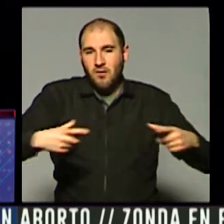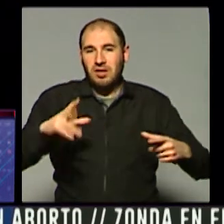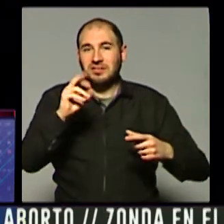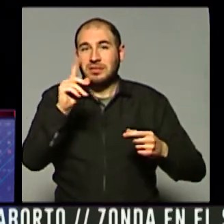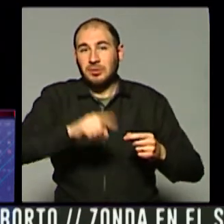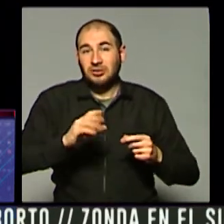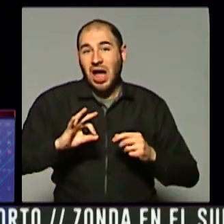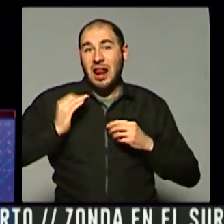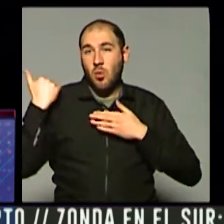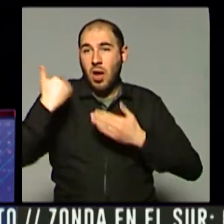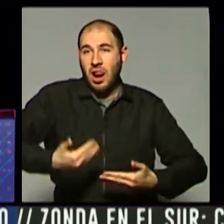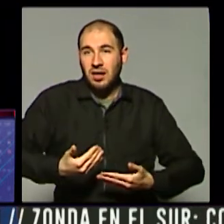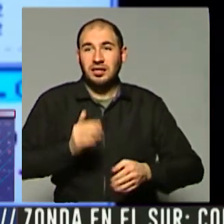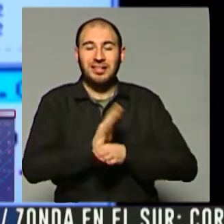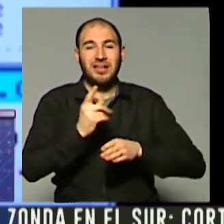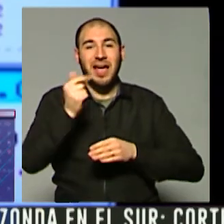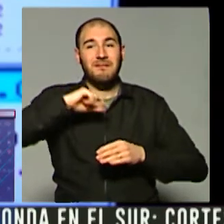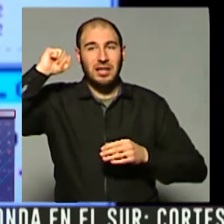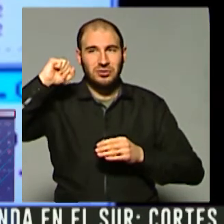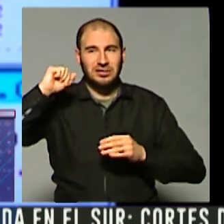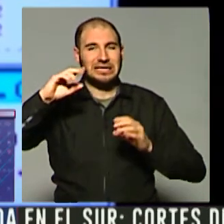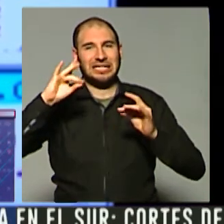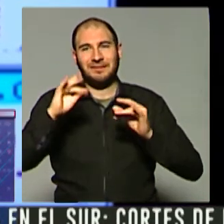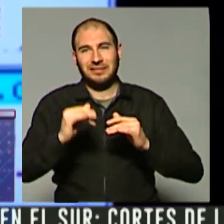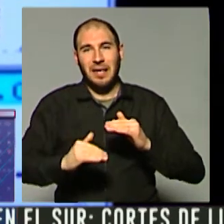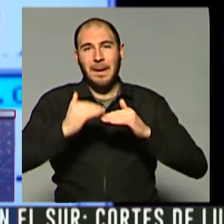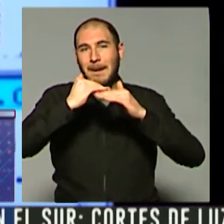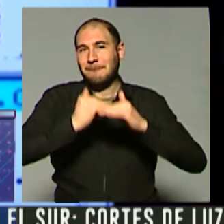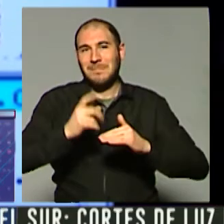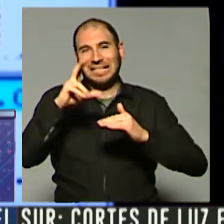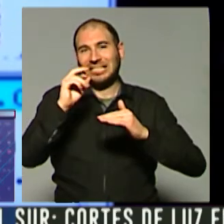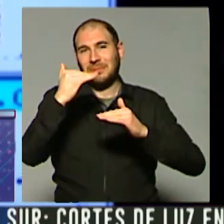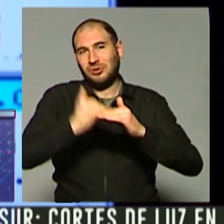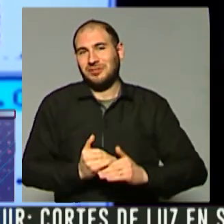30% interanual, quiere decir que la inflación muy difícilmente esté por debajo de ese valor este año.